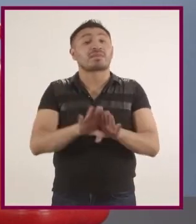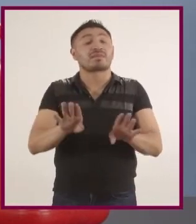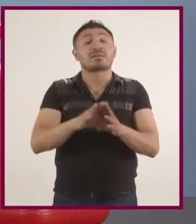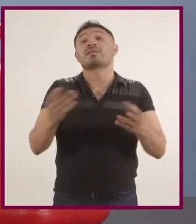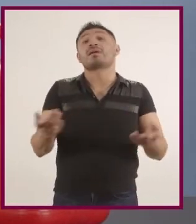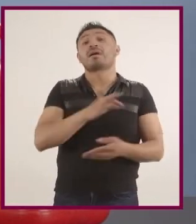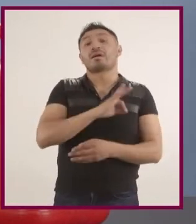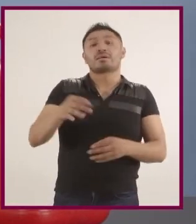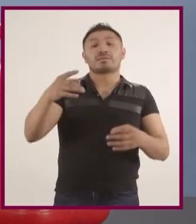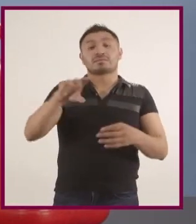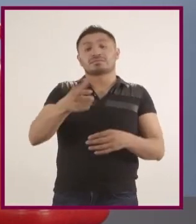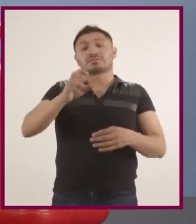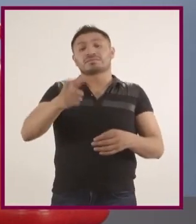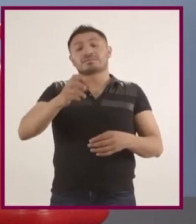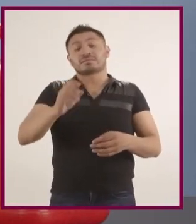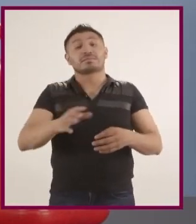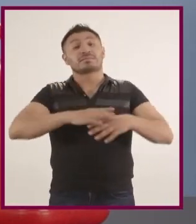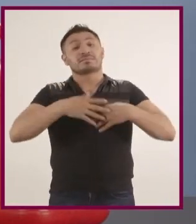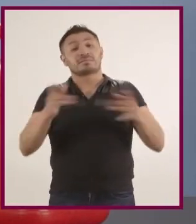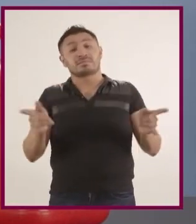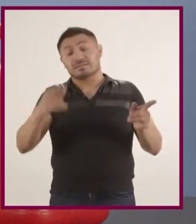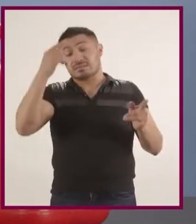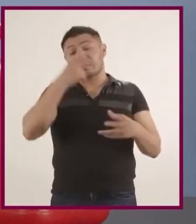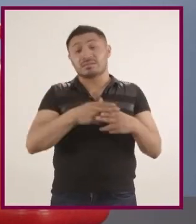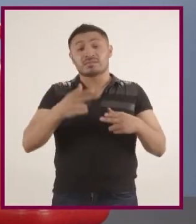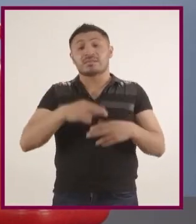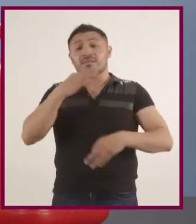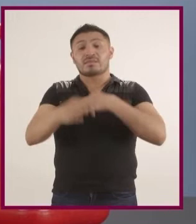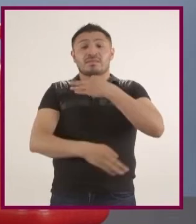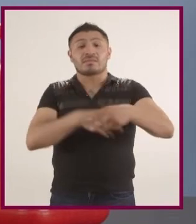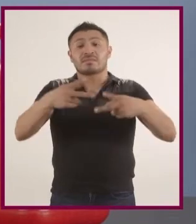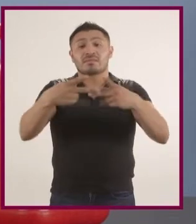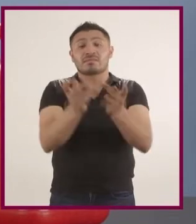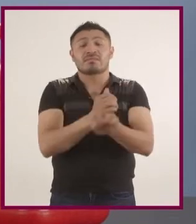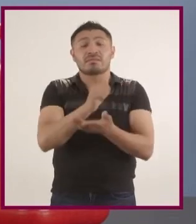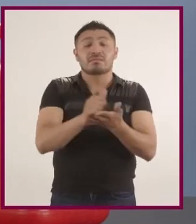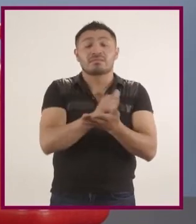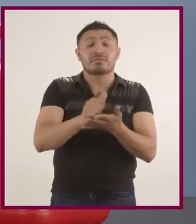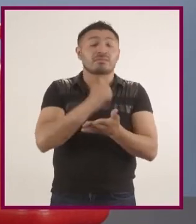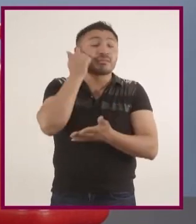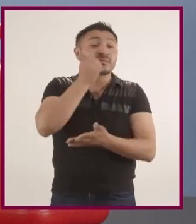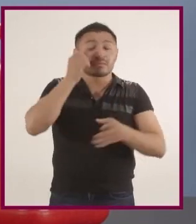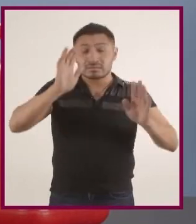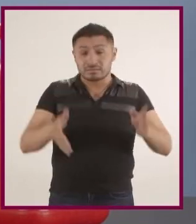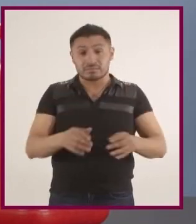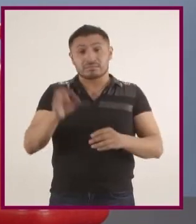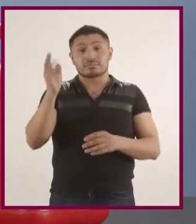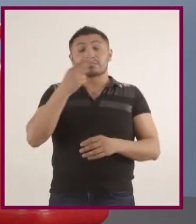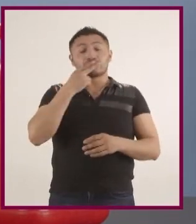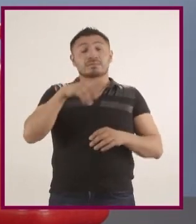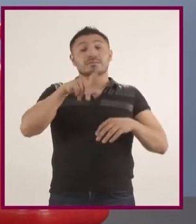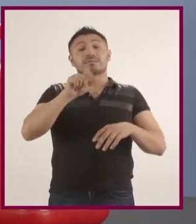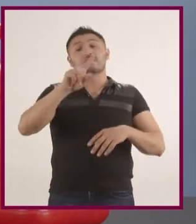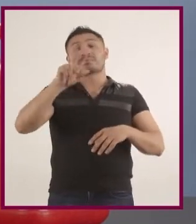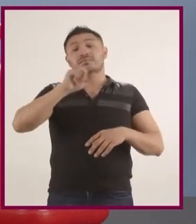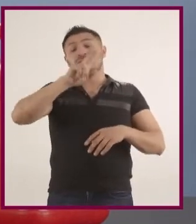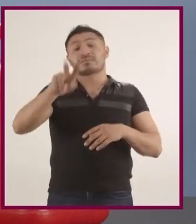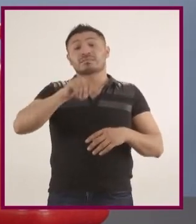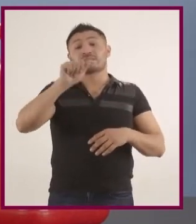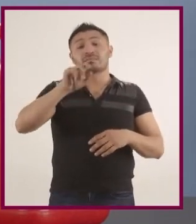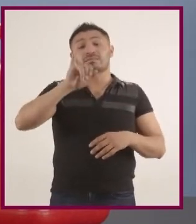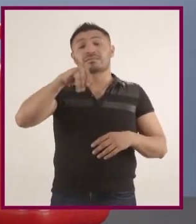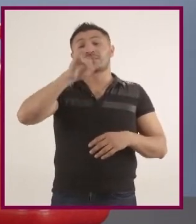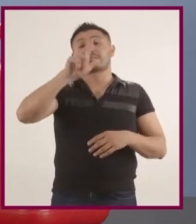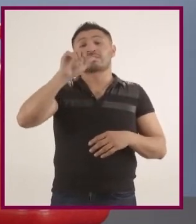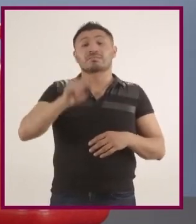se puede abrir la llave hasta tener ya enjabonados todos los platos si se usa el lavavajillas que sea carga completa ya